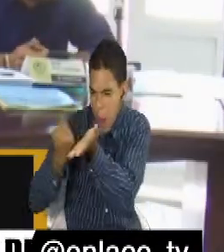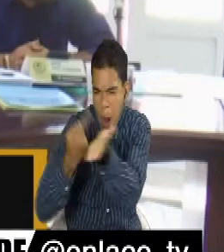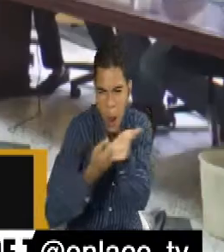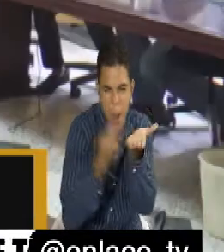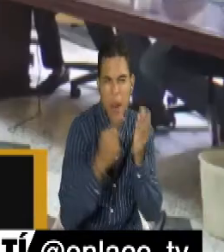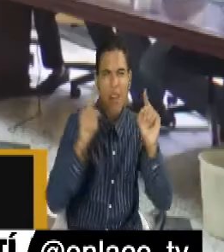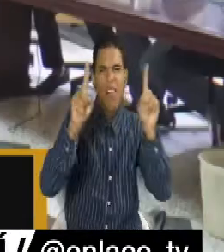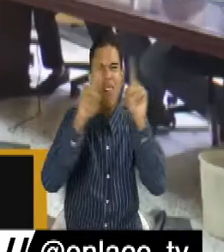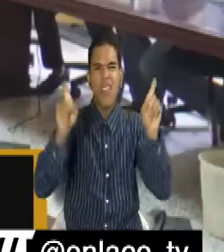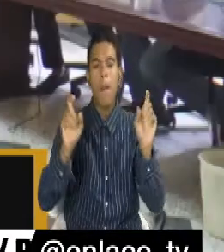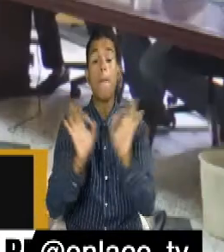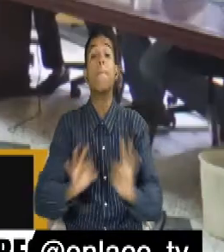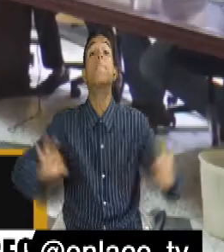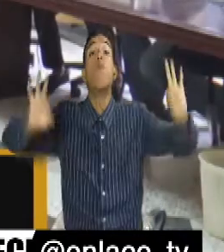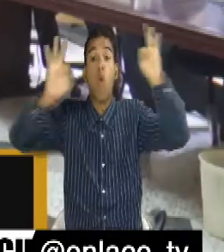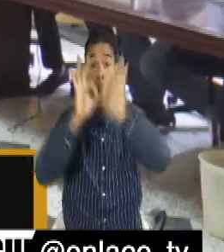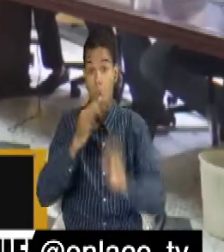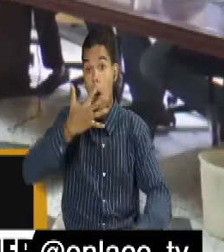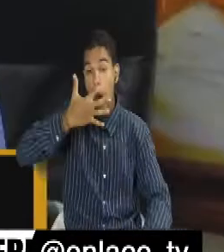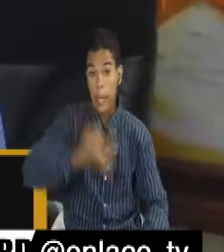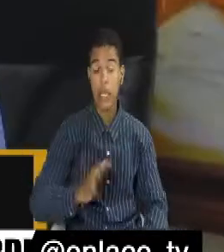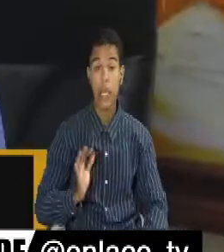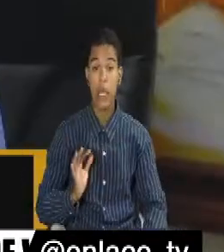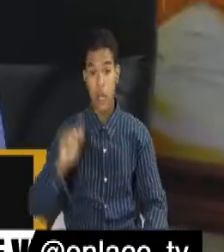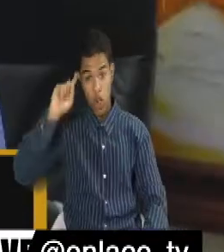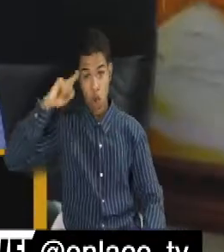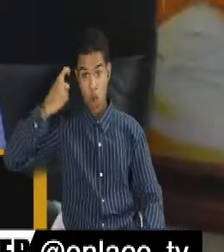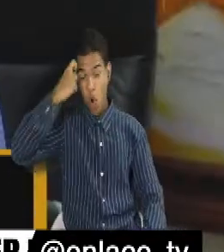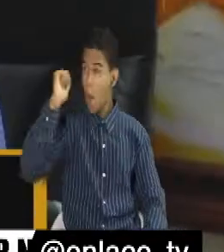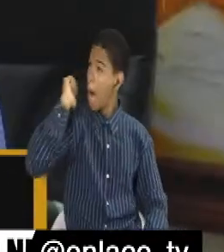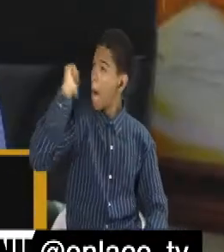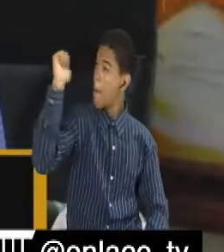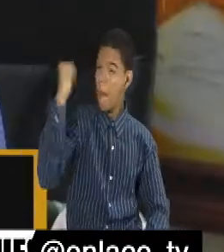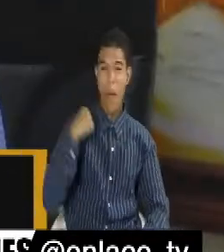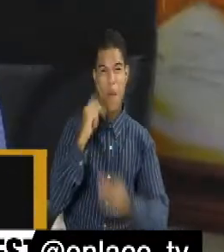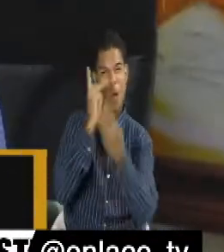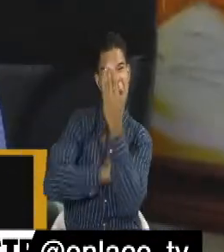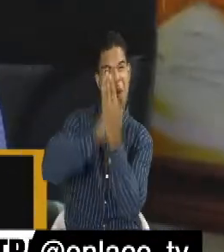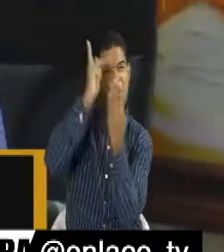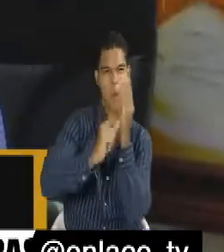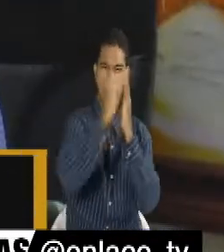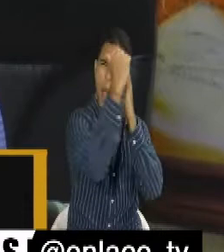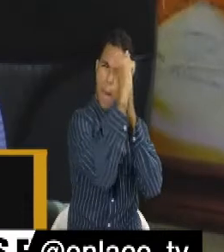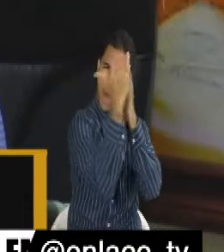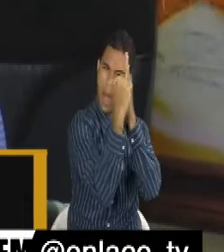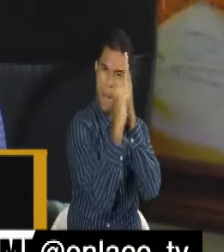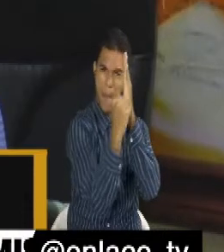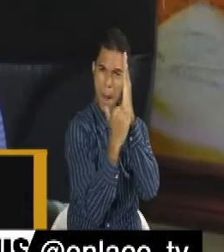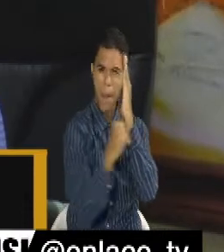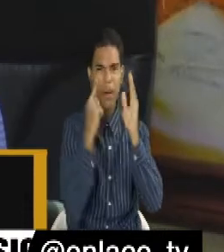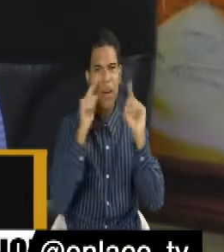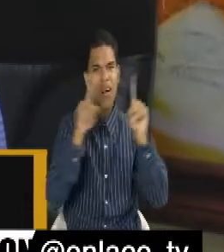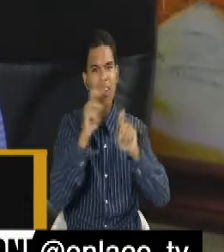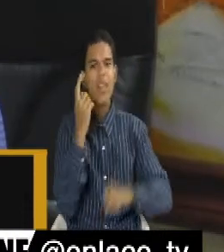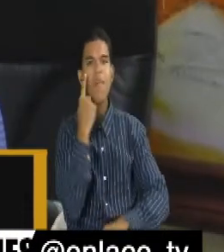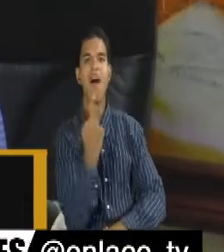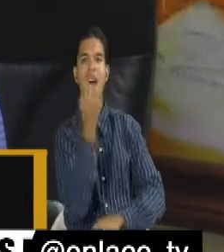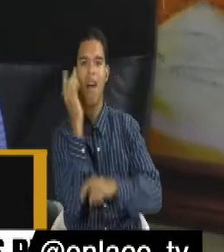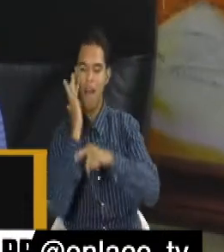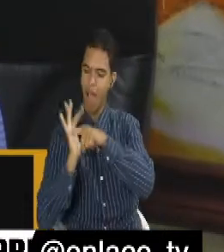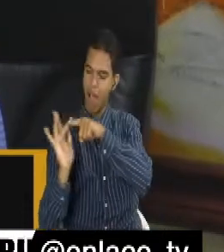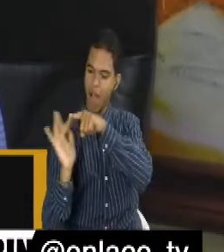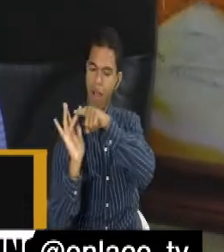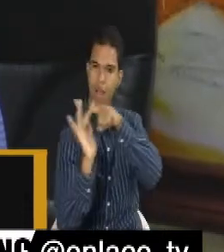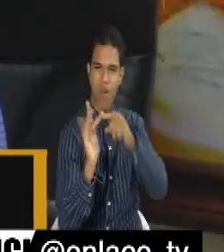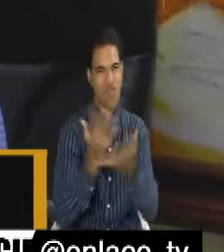El gobierno tendrá que ejecutar todas las obras que están dentro del plan de desarrollo. Realmente hay temas muy importantes dentro